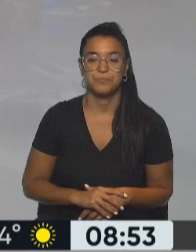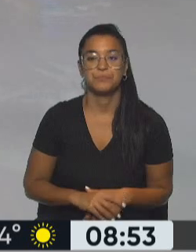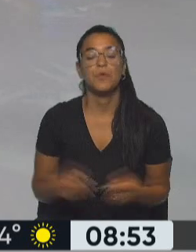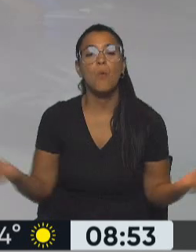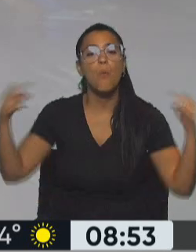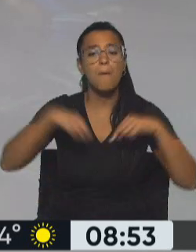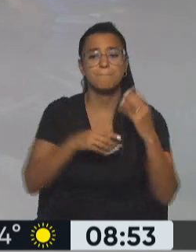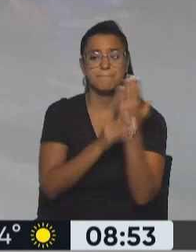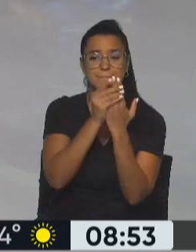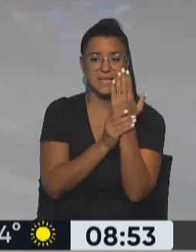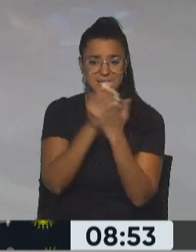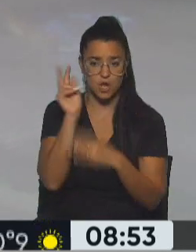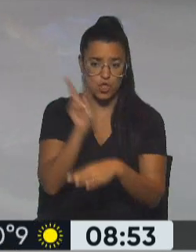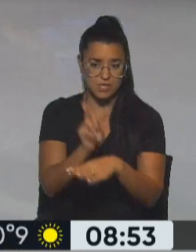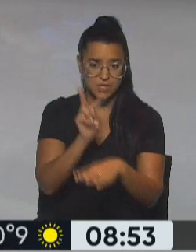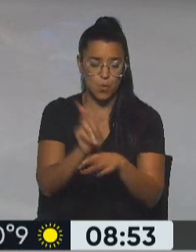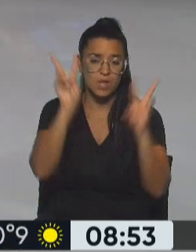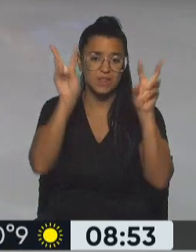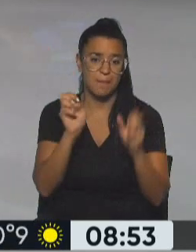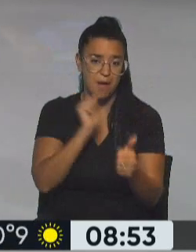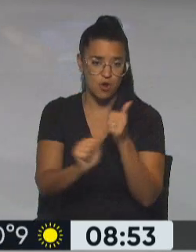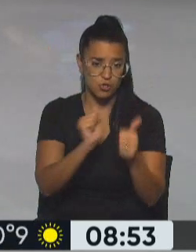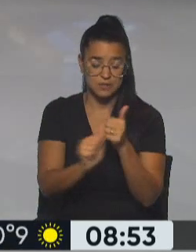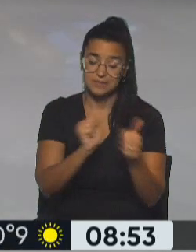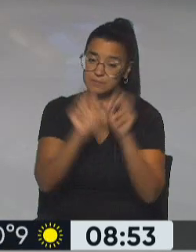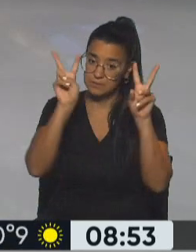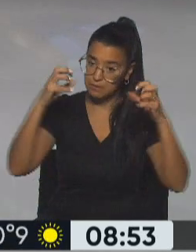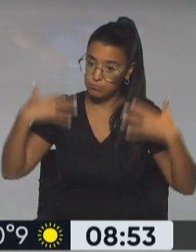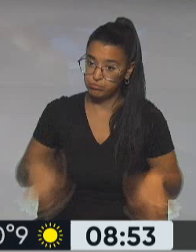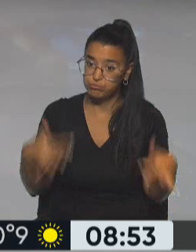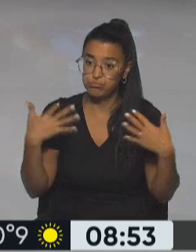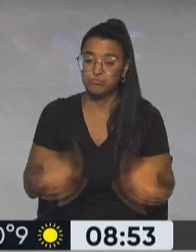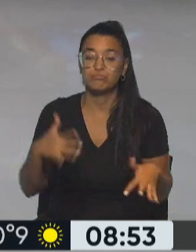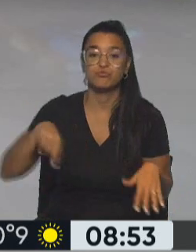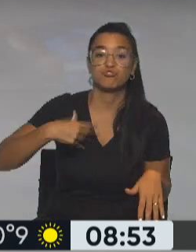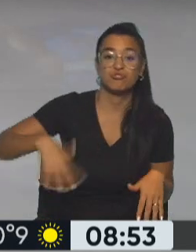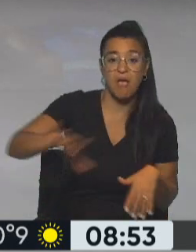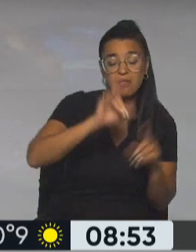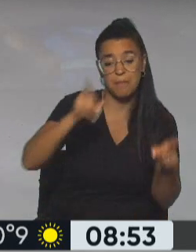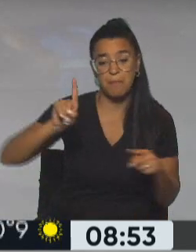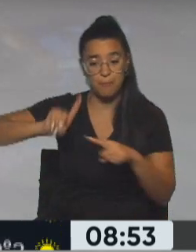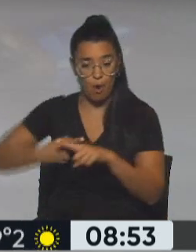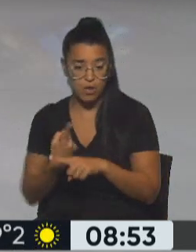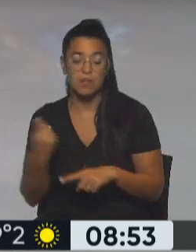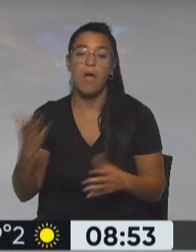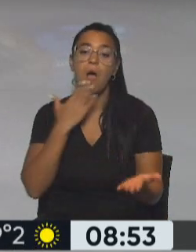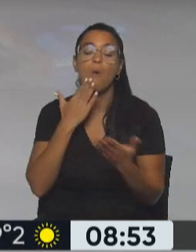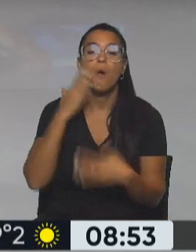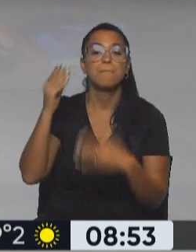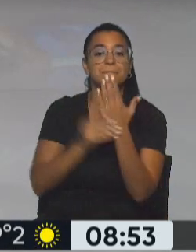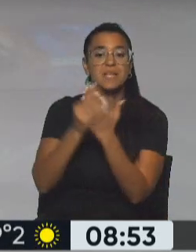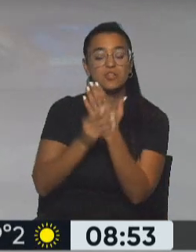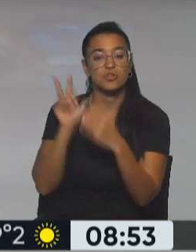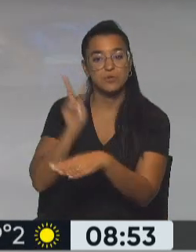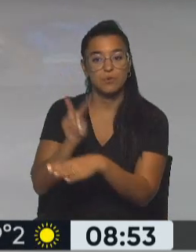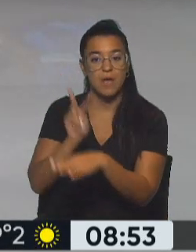Vamos a volver al Ministerio de Seguridad, el tema Rosario, tema candente a nivel social y a nivel político. Exactamente, y habló el Ministro de Seguridad de la